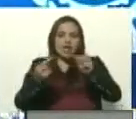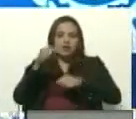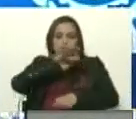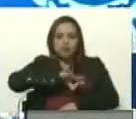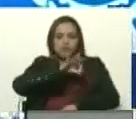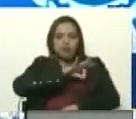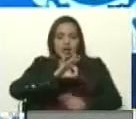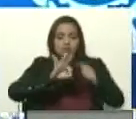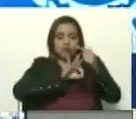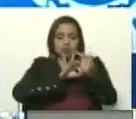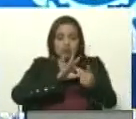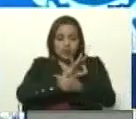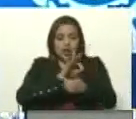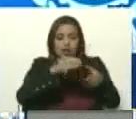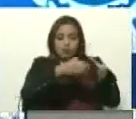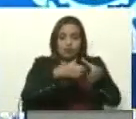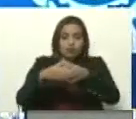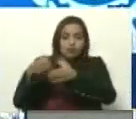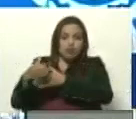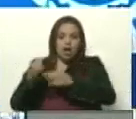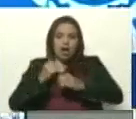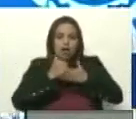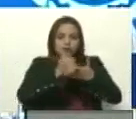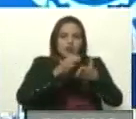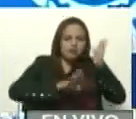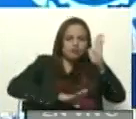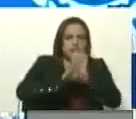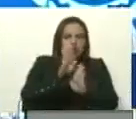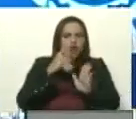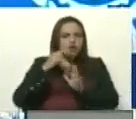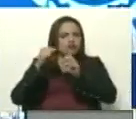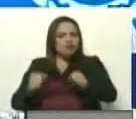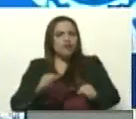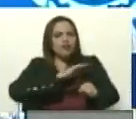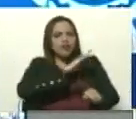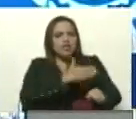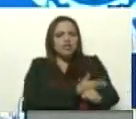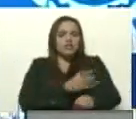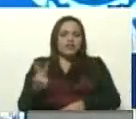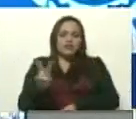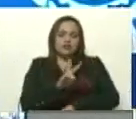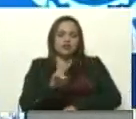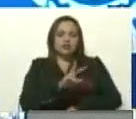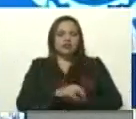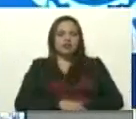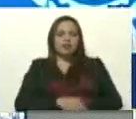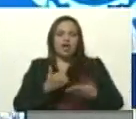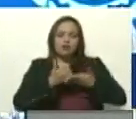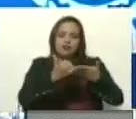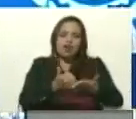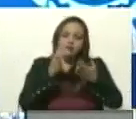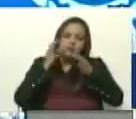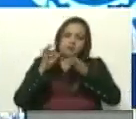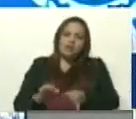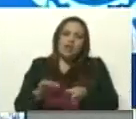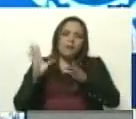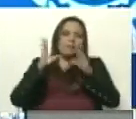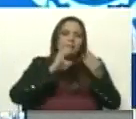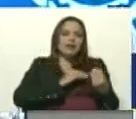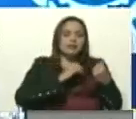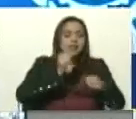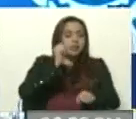tripartita, ayude al crecimiento, a consolidar la fortaleza de Venezuela, ayude a garantizar la esperanza de